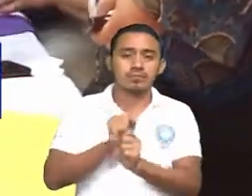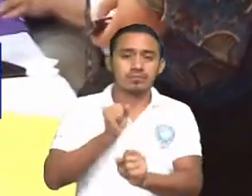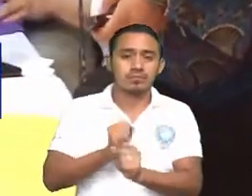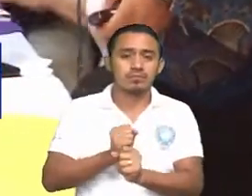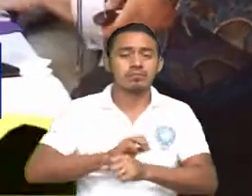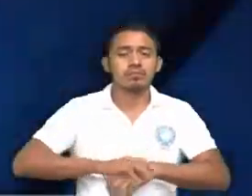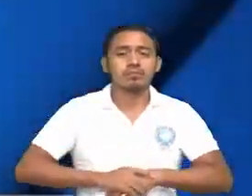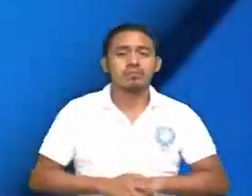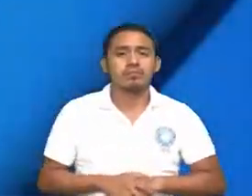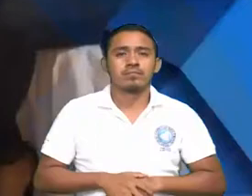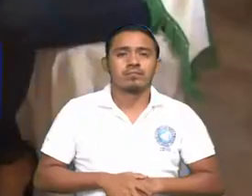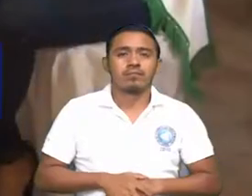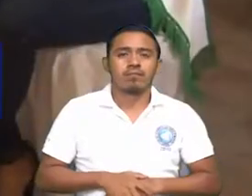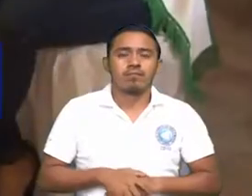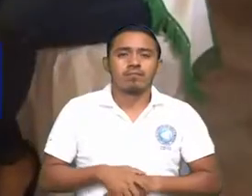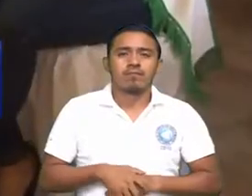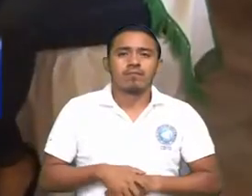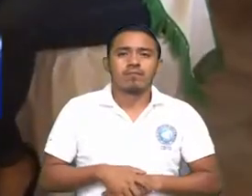trabajadores.